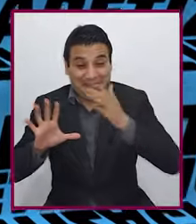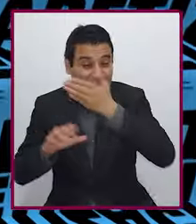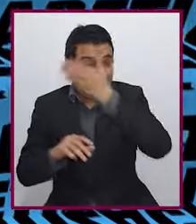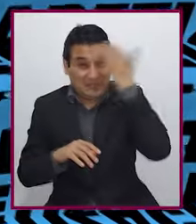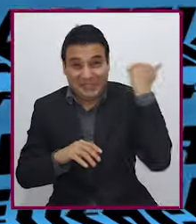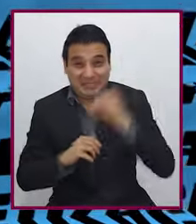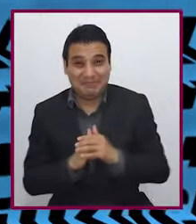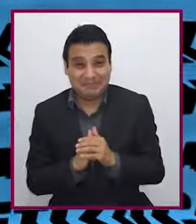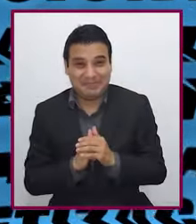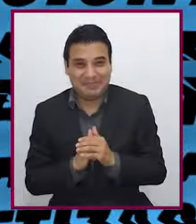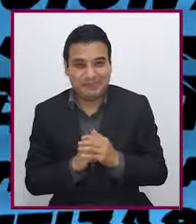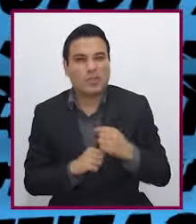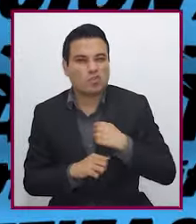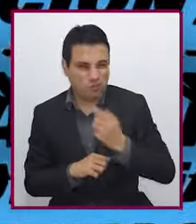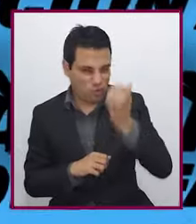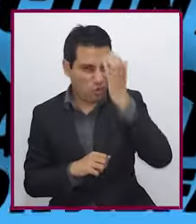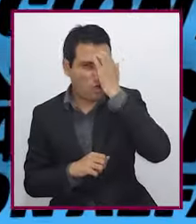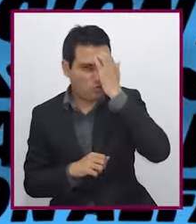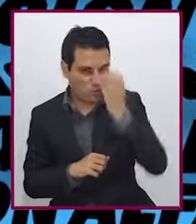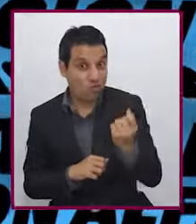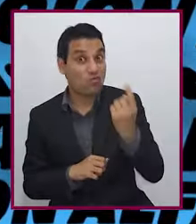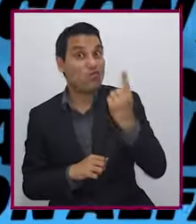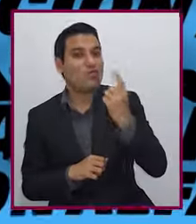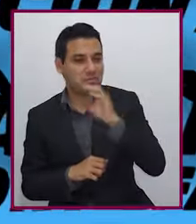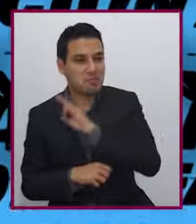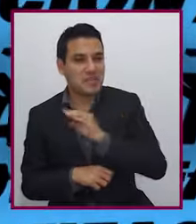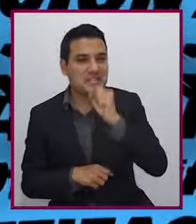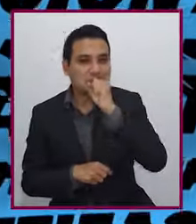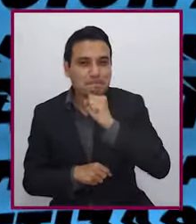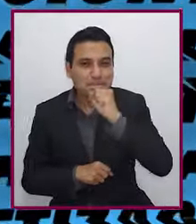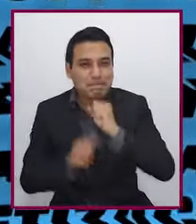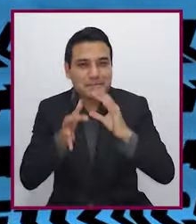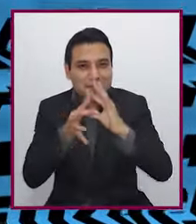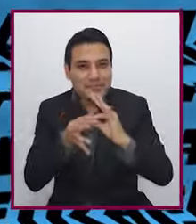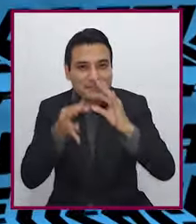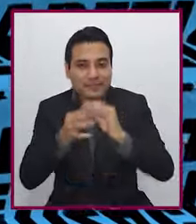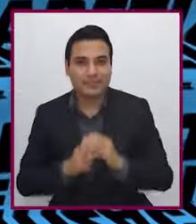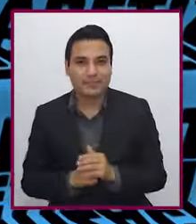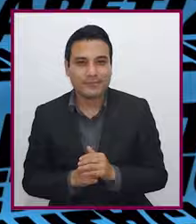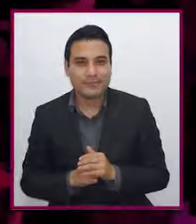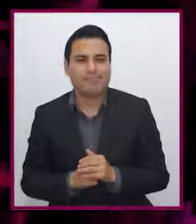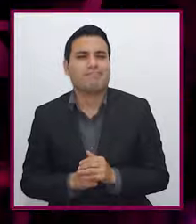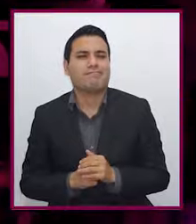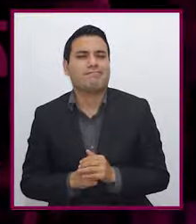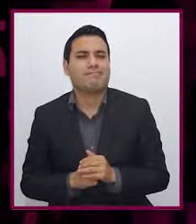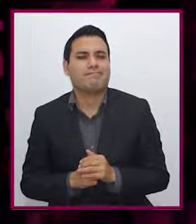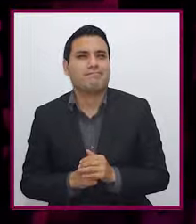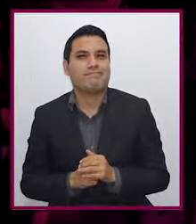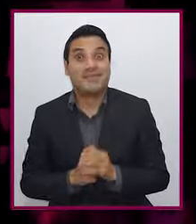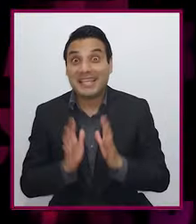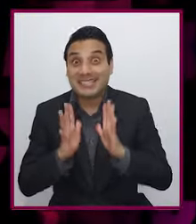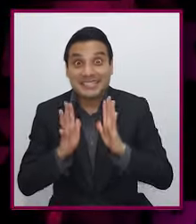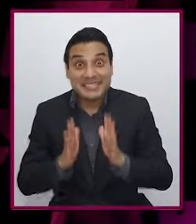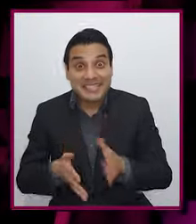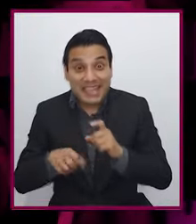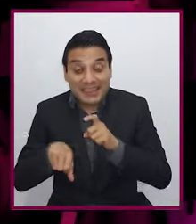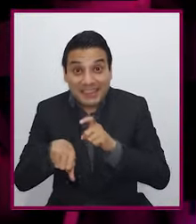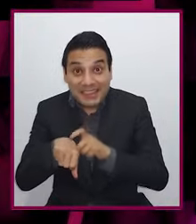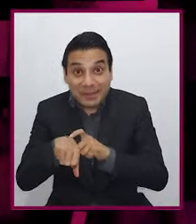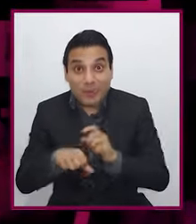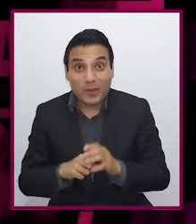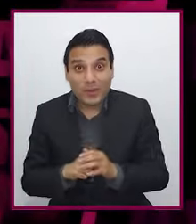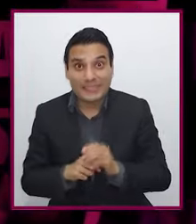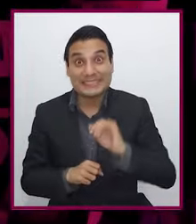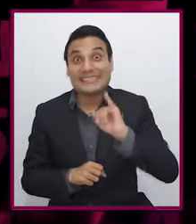La neta, no tengo idea. Pero sé de alguien que nos puede contar un buen chismecito sobre el tema. ¡No me digas! ¿Llegó el